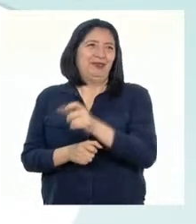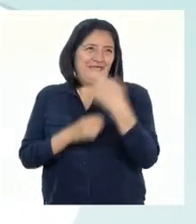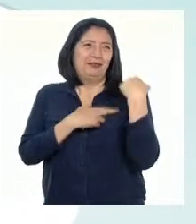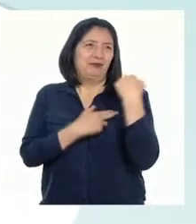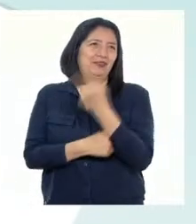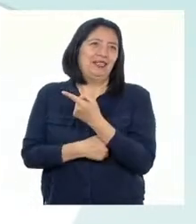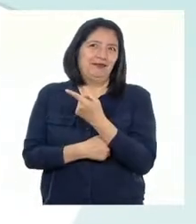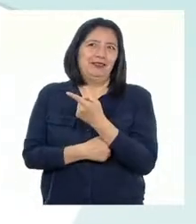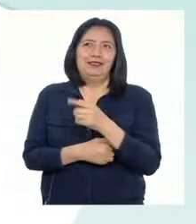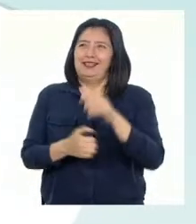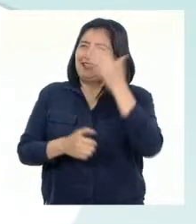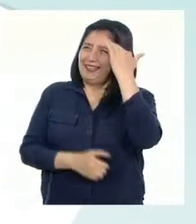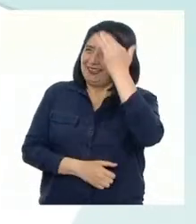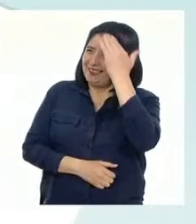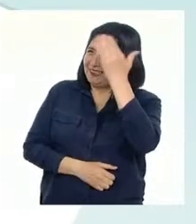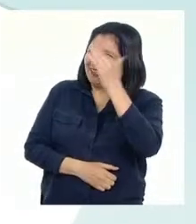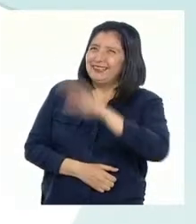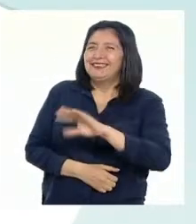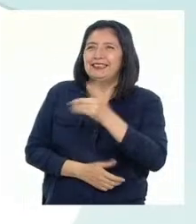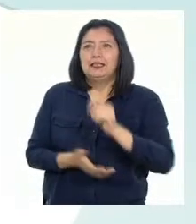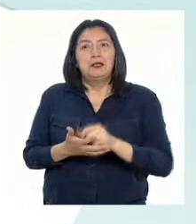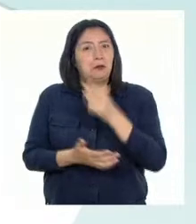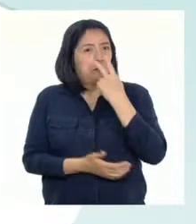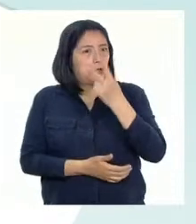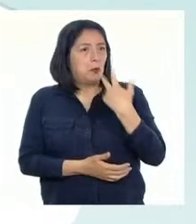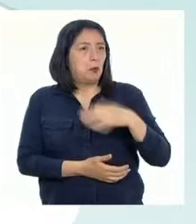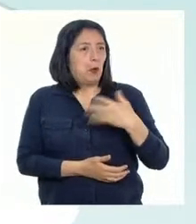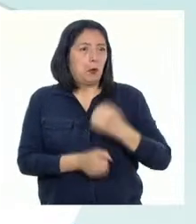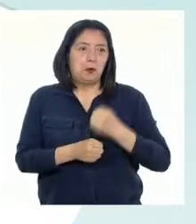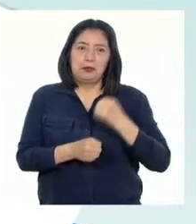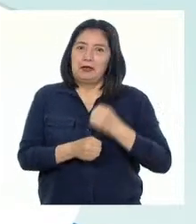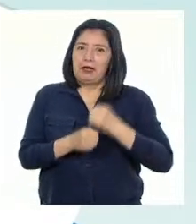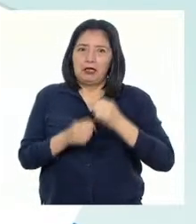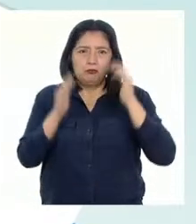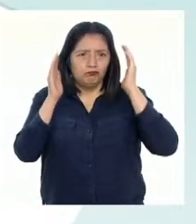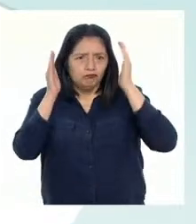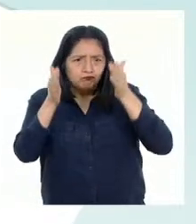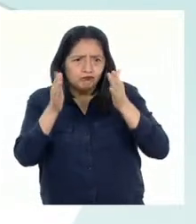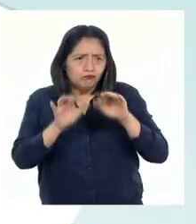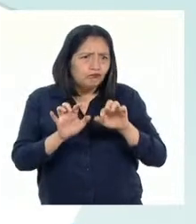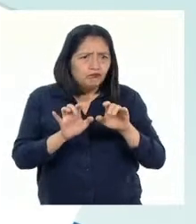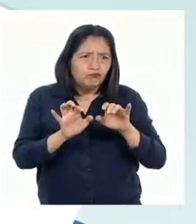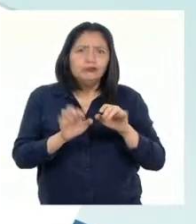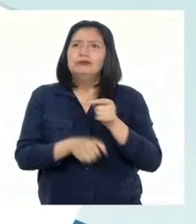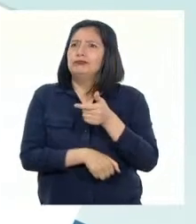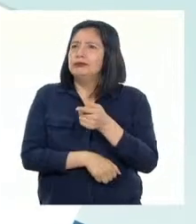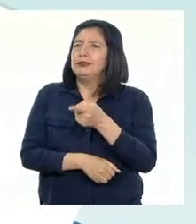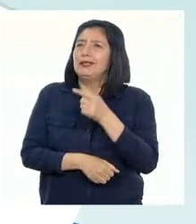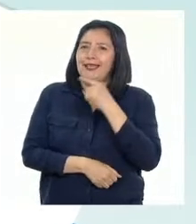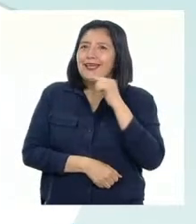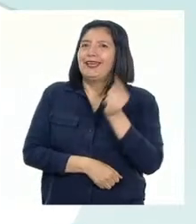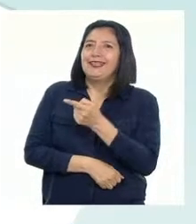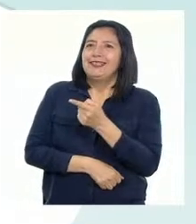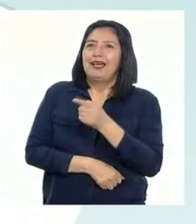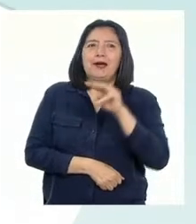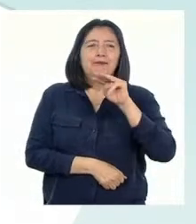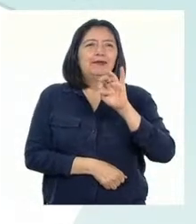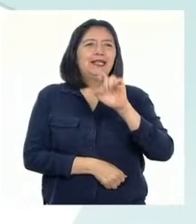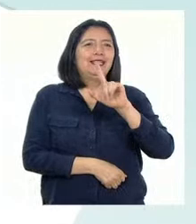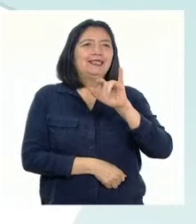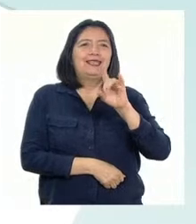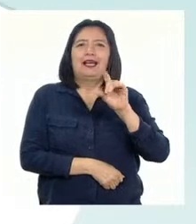responsable. ¿Qué tal, Sheridan? Veo que estás trabajando muy concentrada. Y ella es